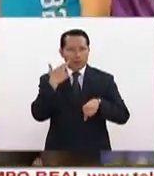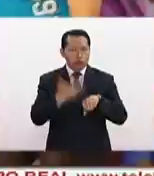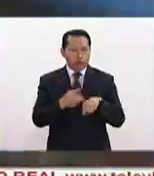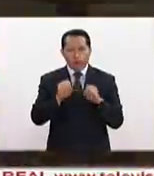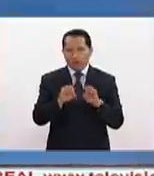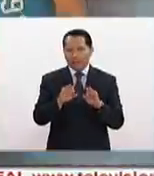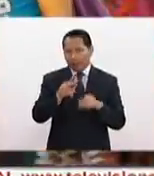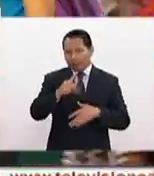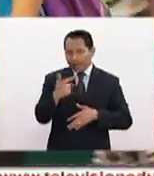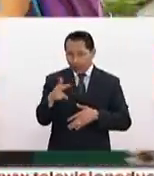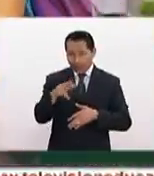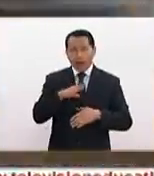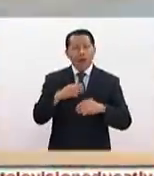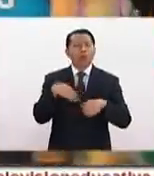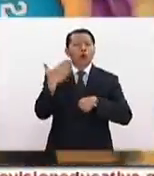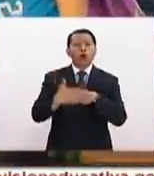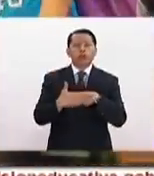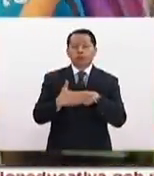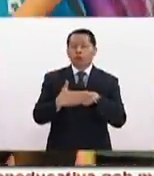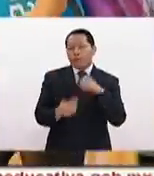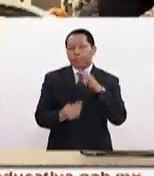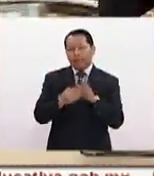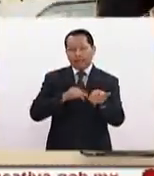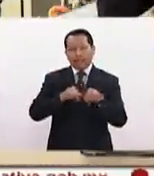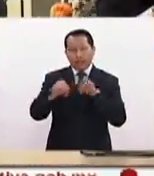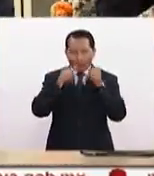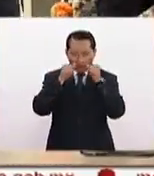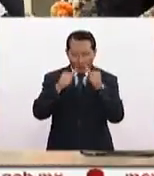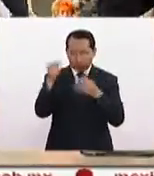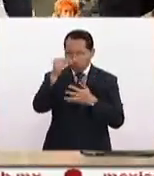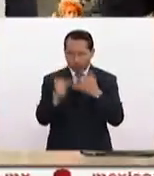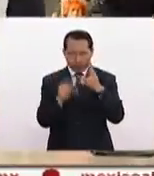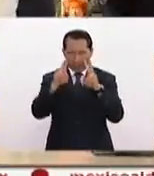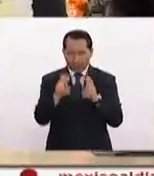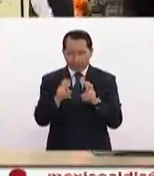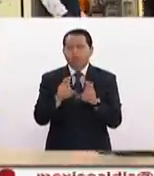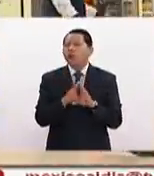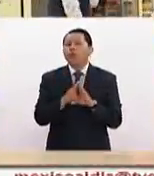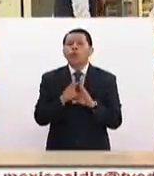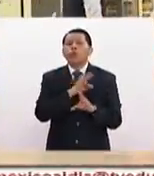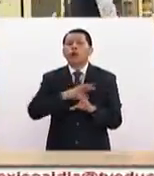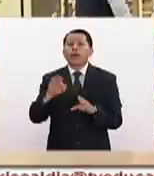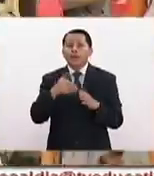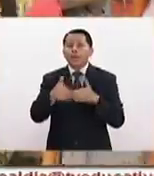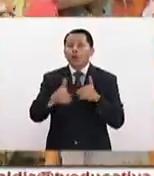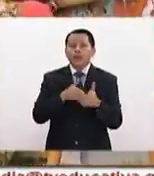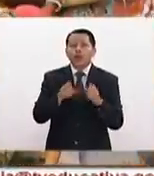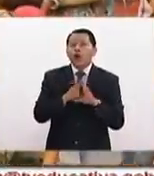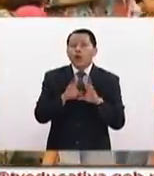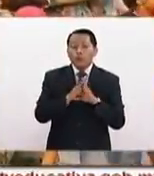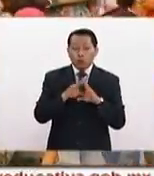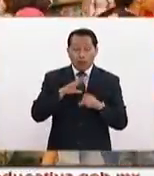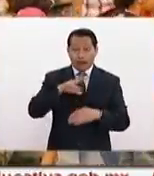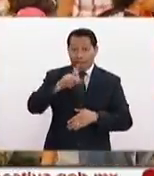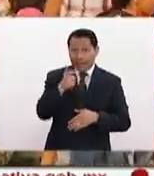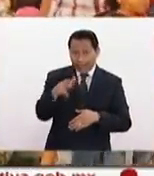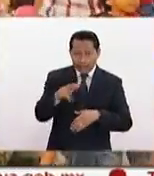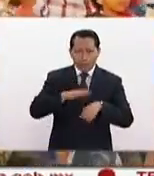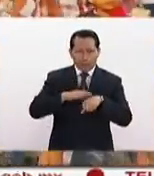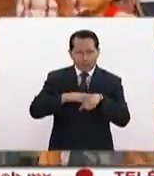crear una mesa de trabajo para dar seguimiento a diversos temas, entre ellos la modernización de las áreas de inteligencia de la